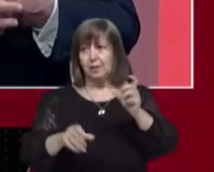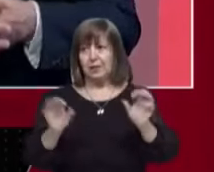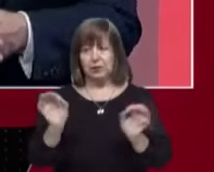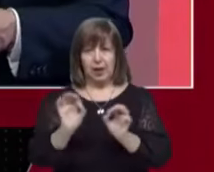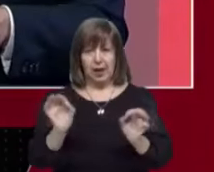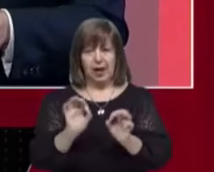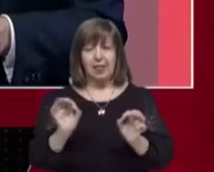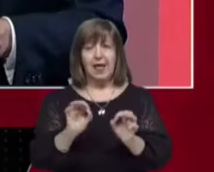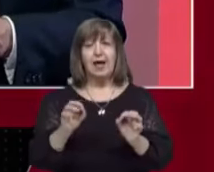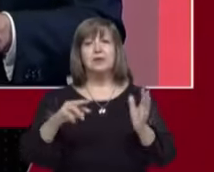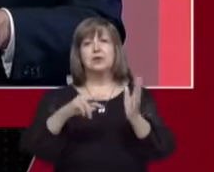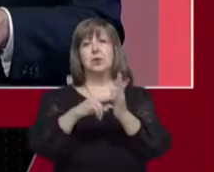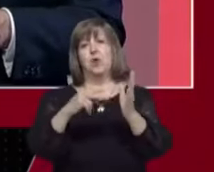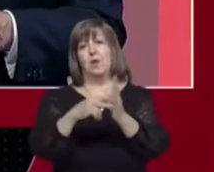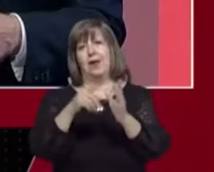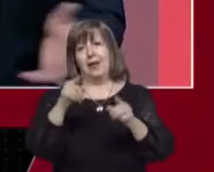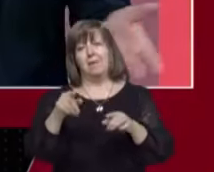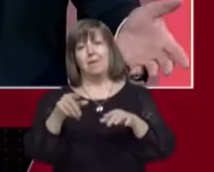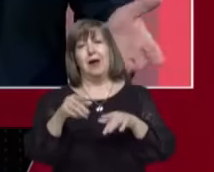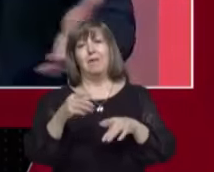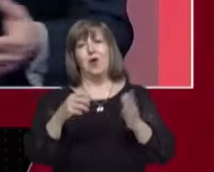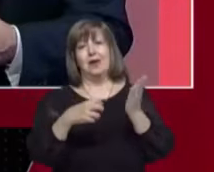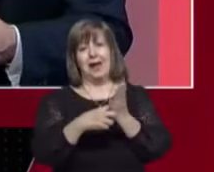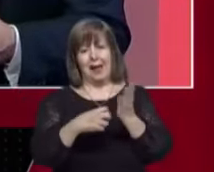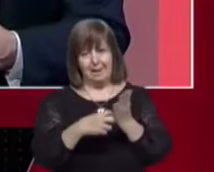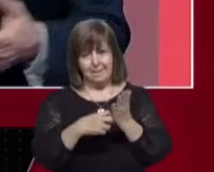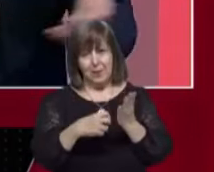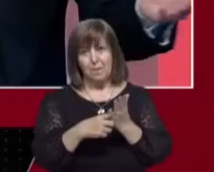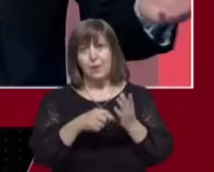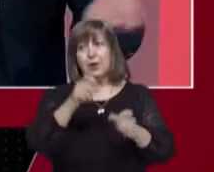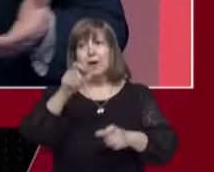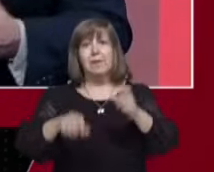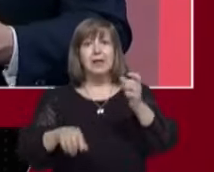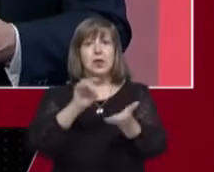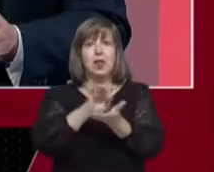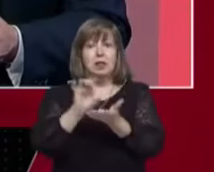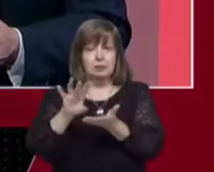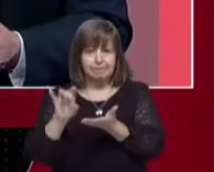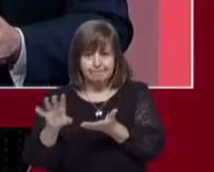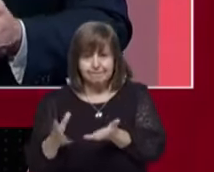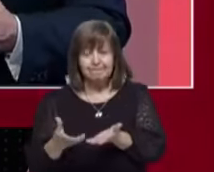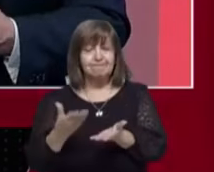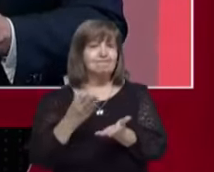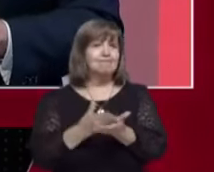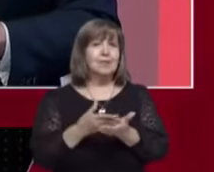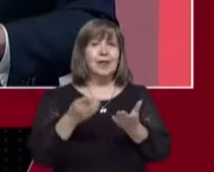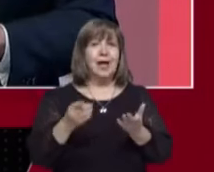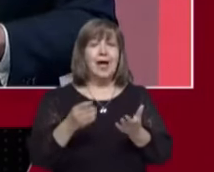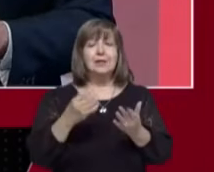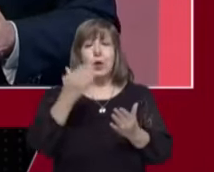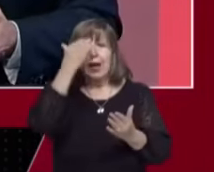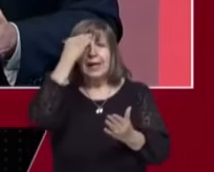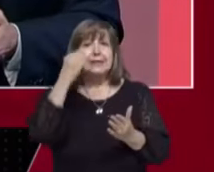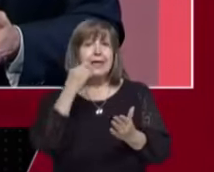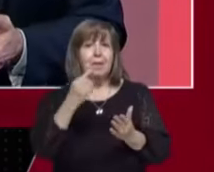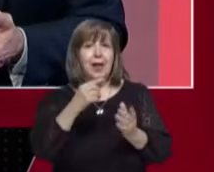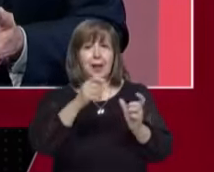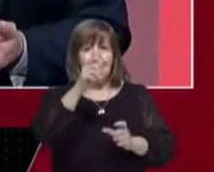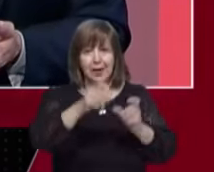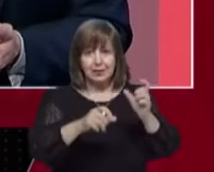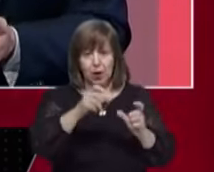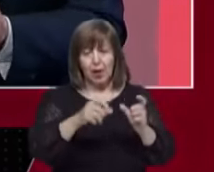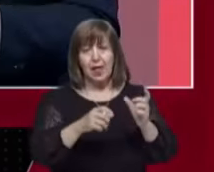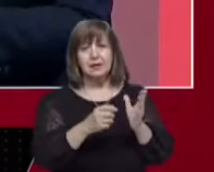conflicto gremial, por supuesto, por los trabajadores que van quedando cesantes. Ya hubo muchos. Pero esos 15.000 se le van a sumar